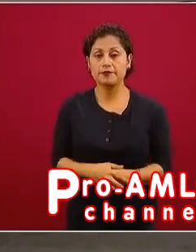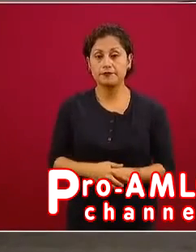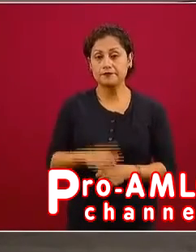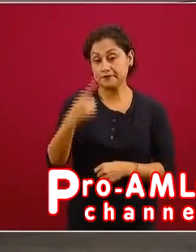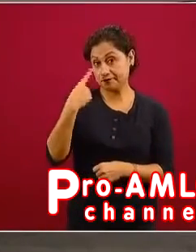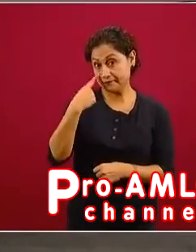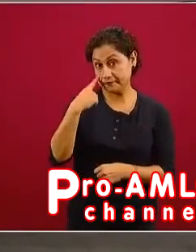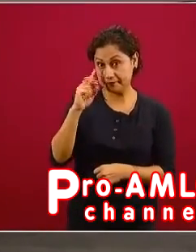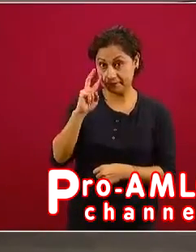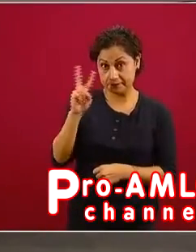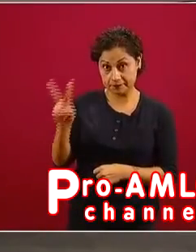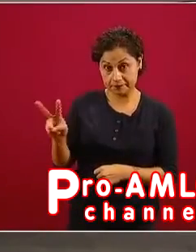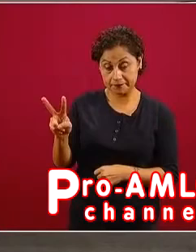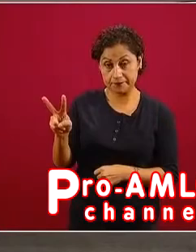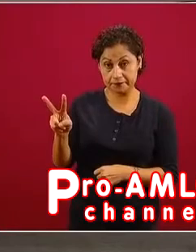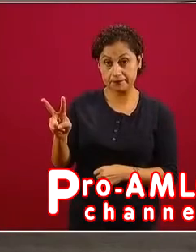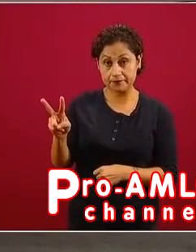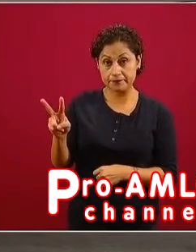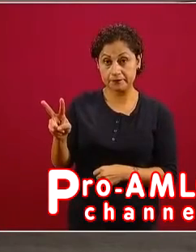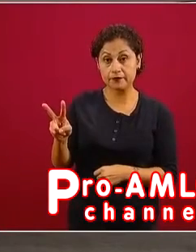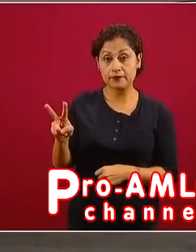hoy, de estas